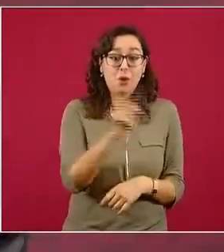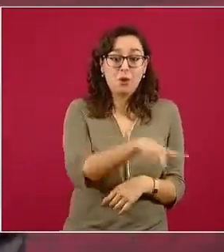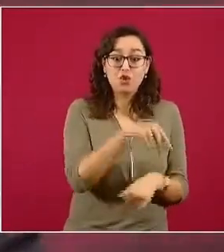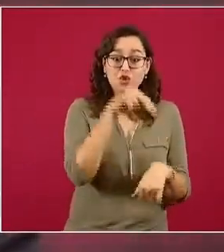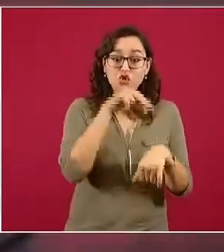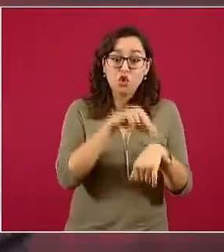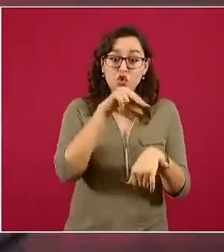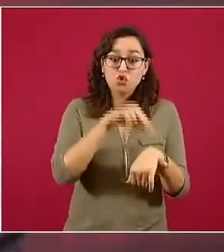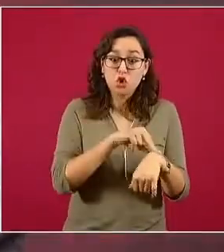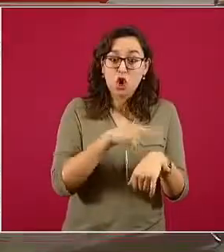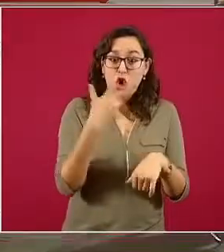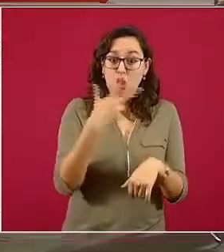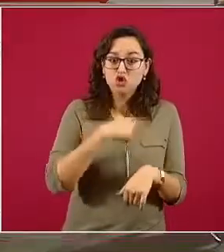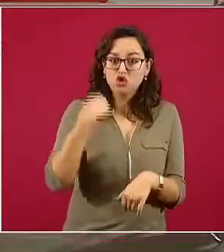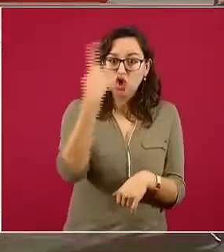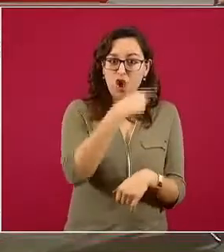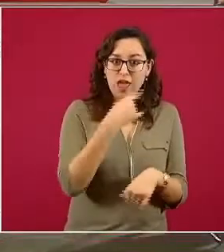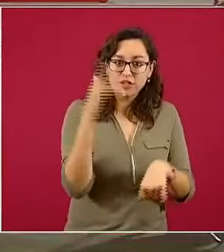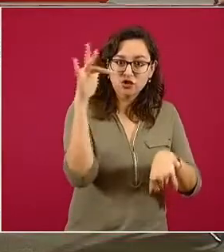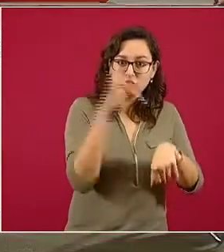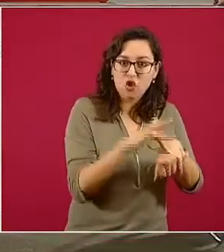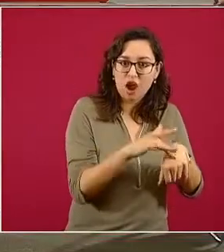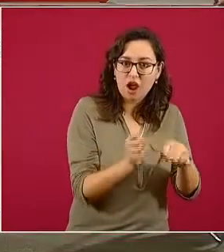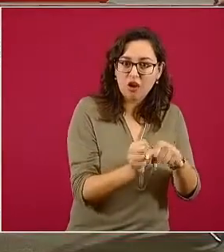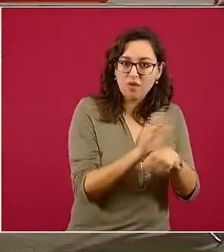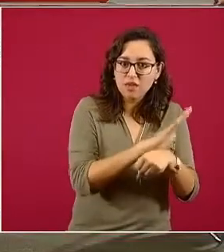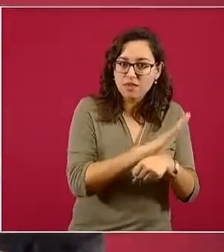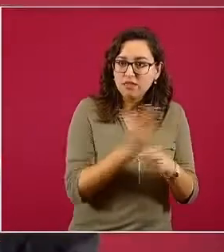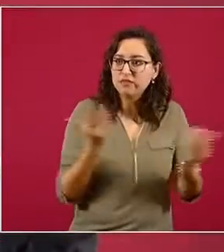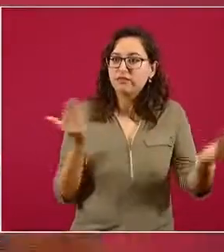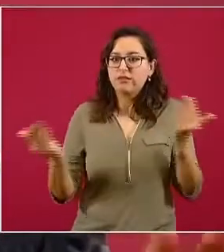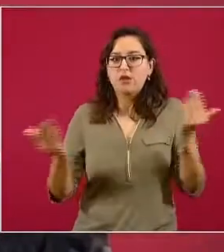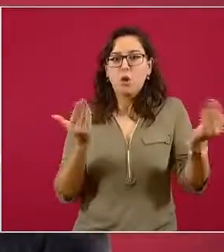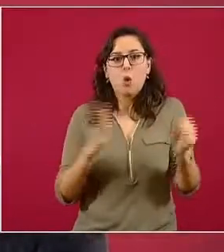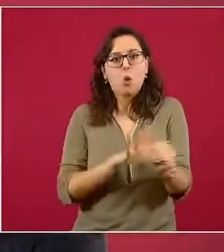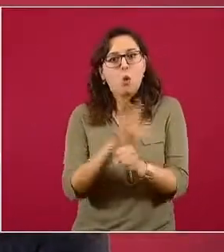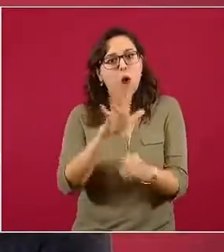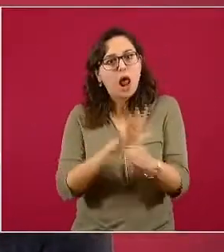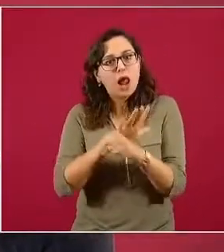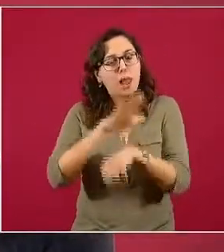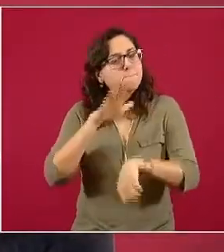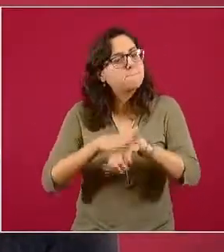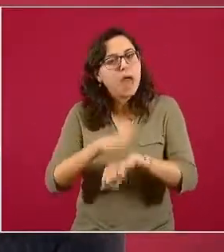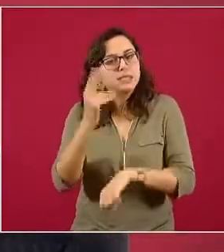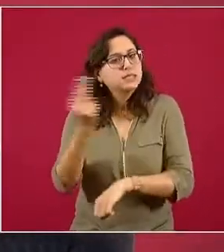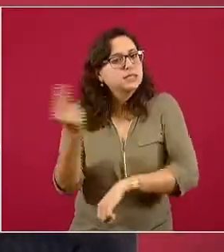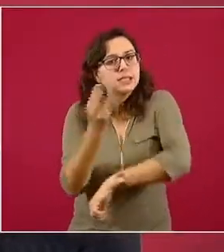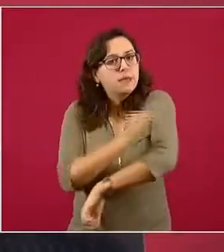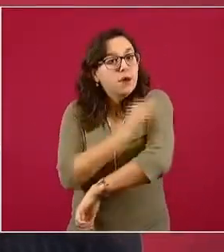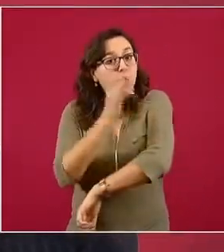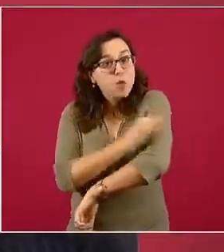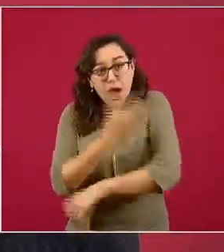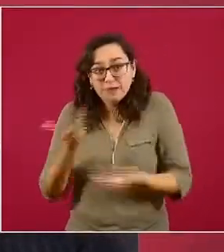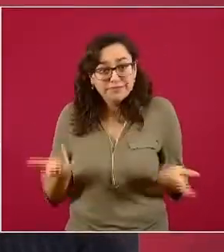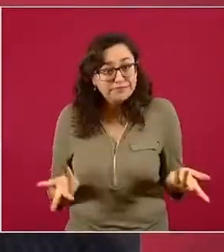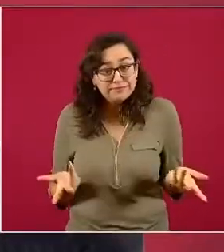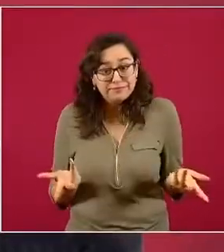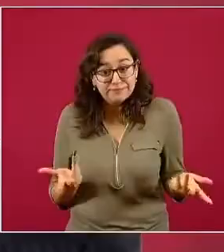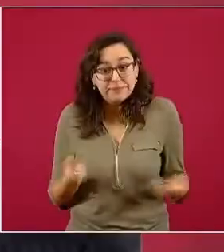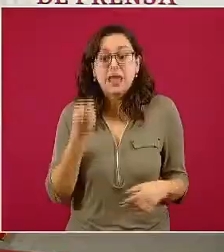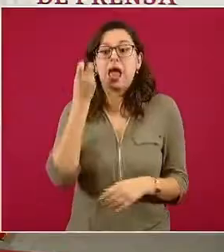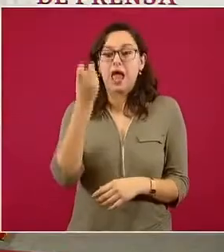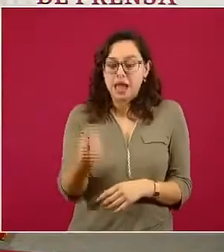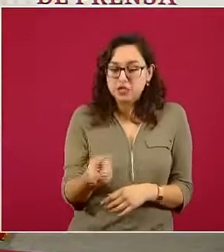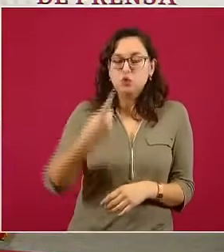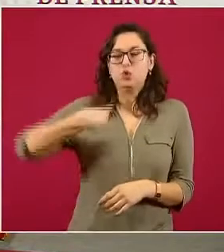horas intubando pacientes con COVID, ¿no? Entonces tenemos todo un espectro de consideraciones y lo estamos evaluando unidad